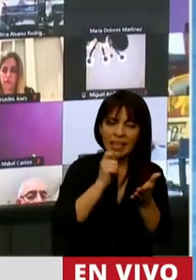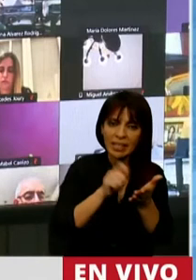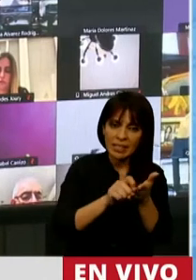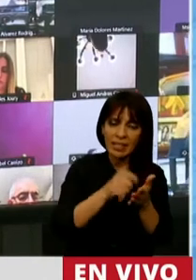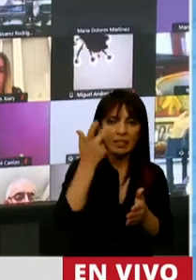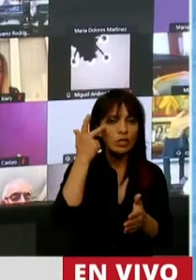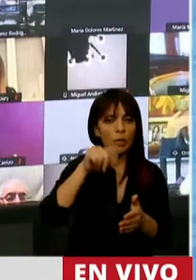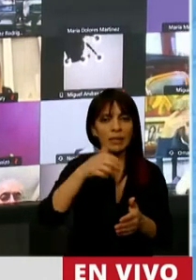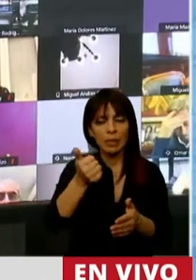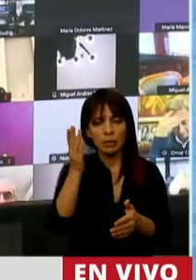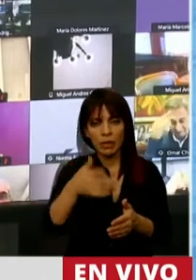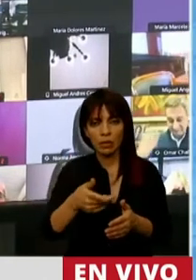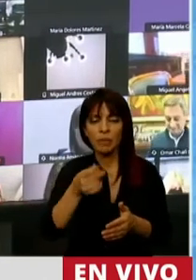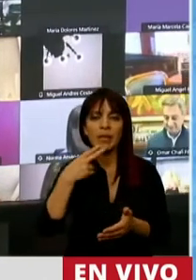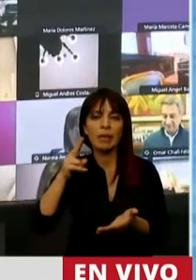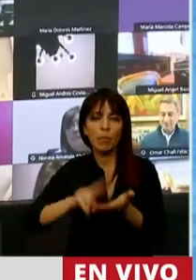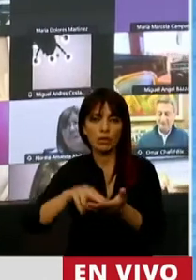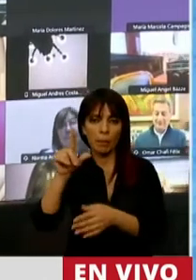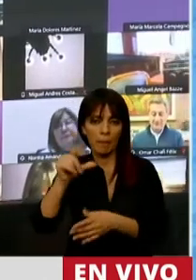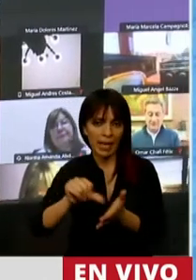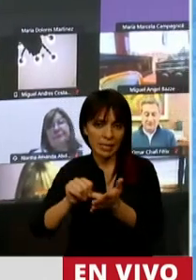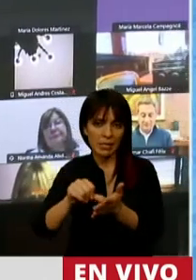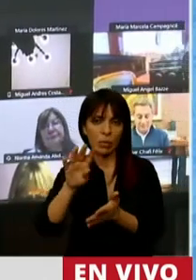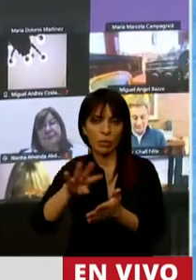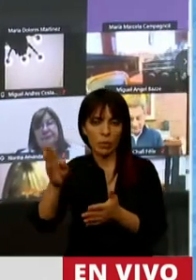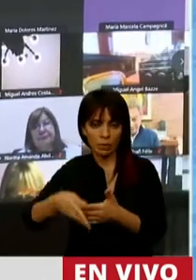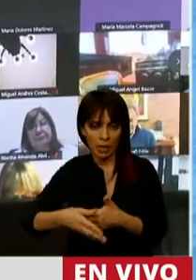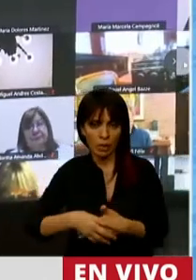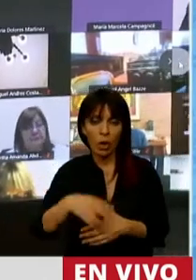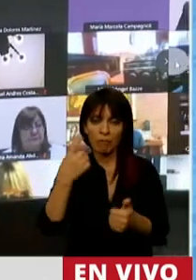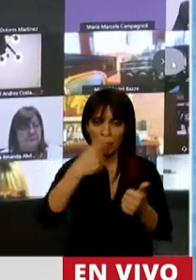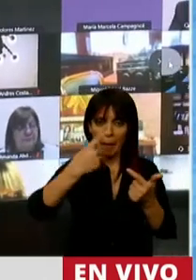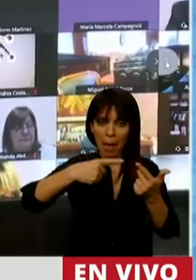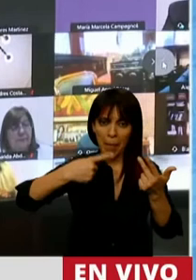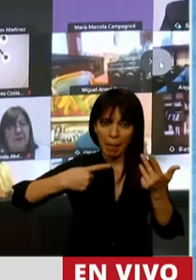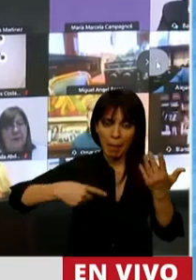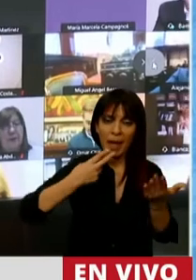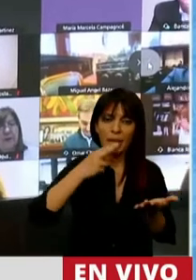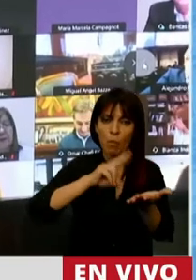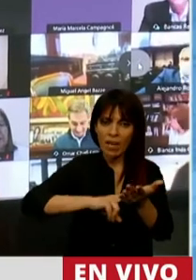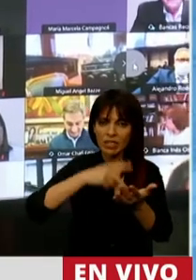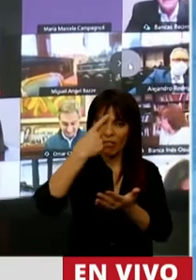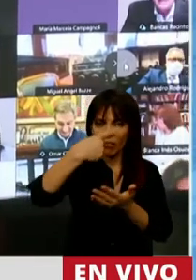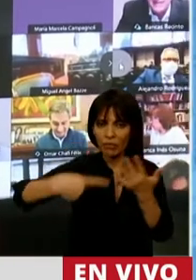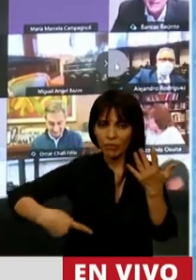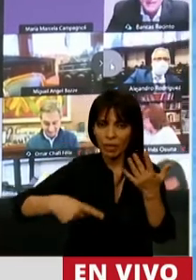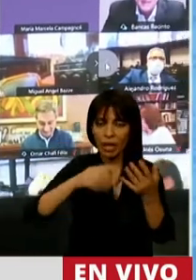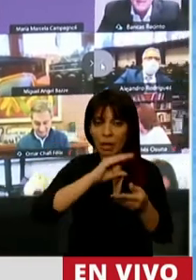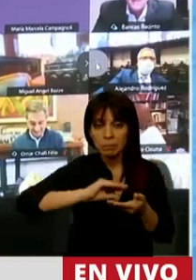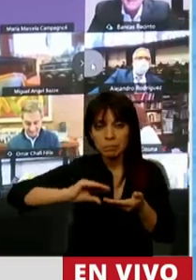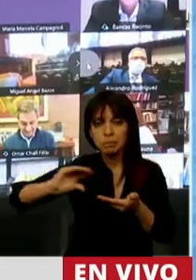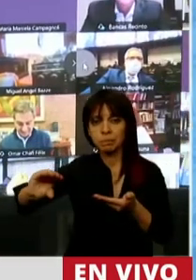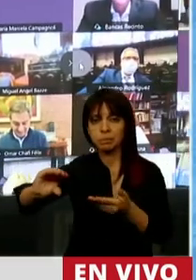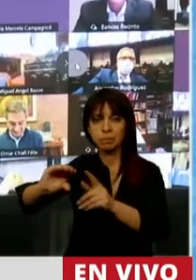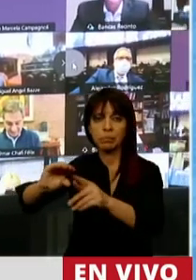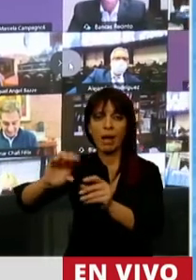El impuesto país, 44%. Todos estos impuestos se destinan en un